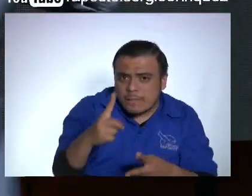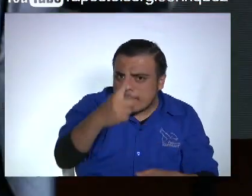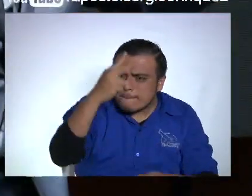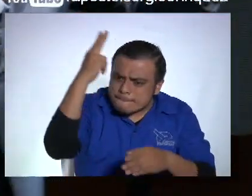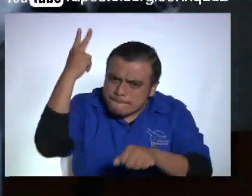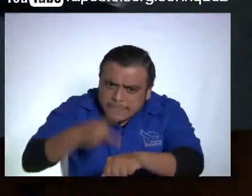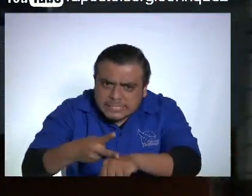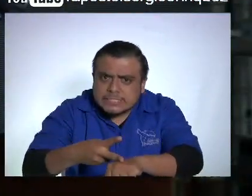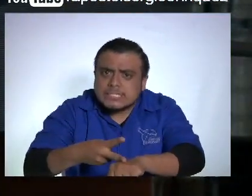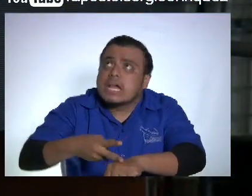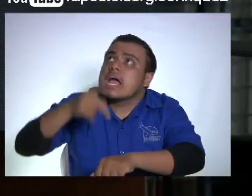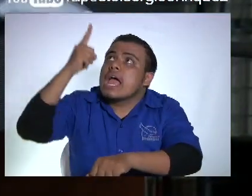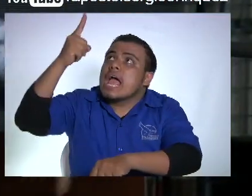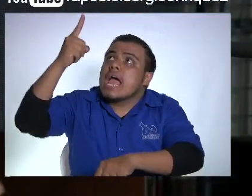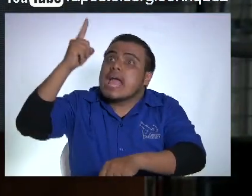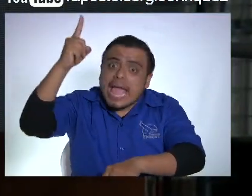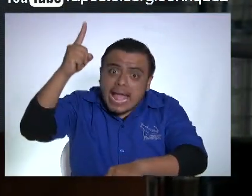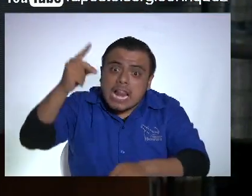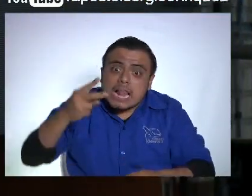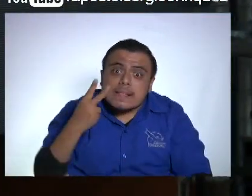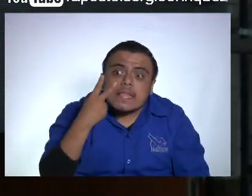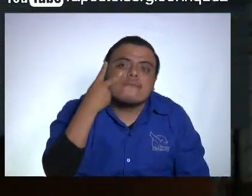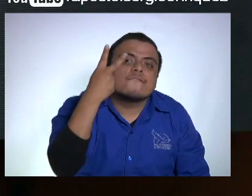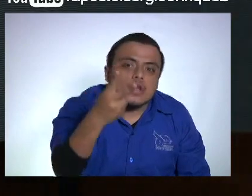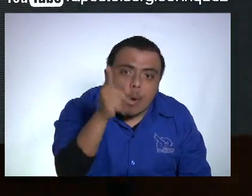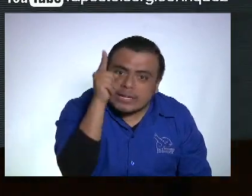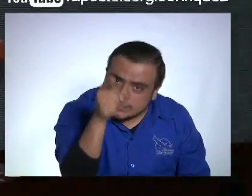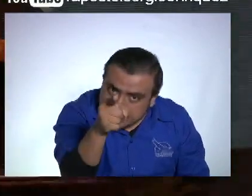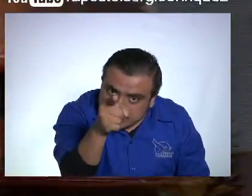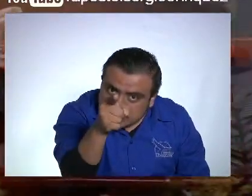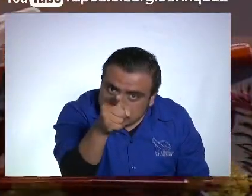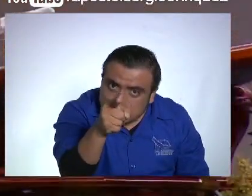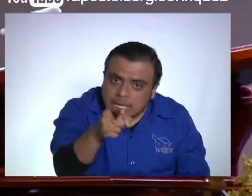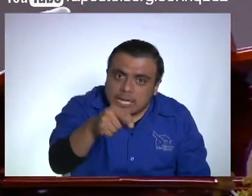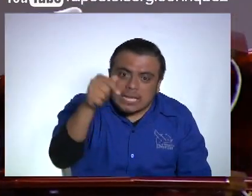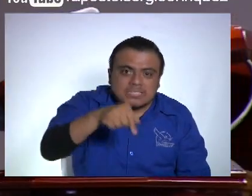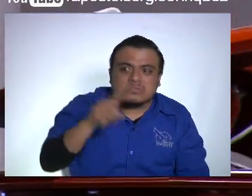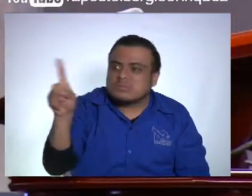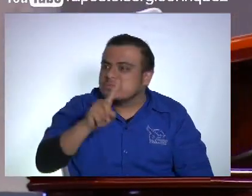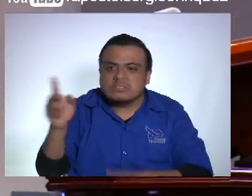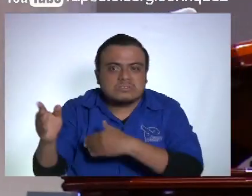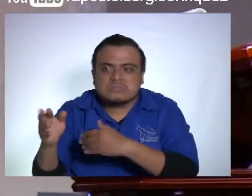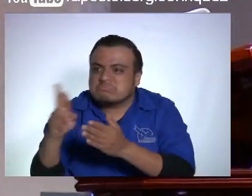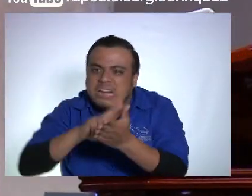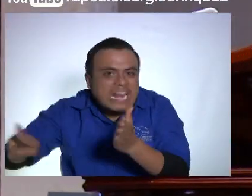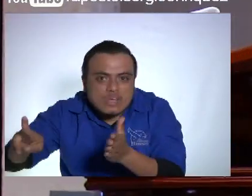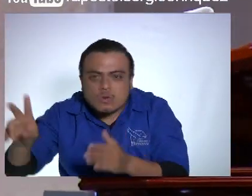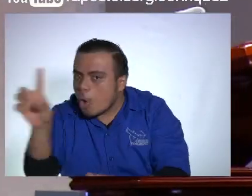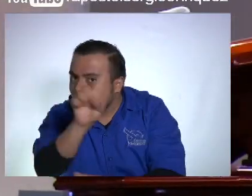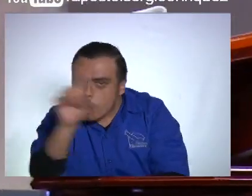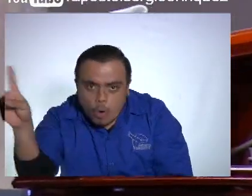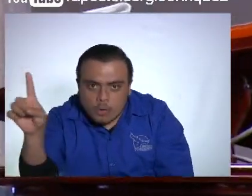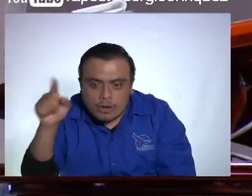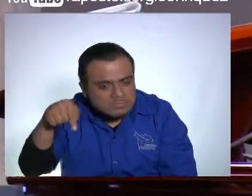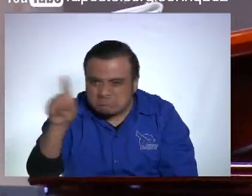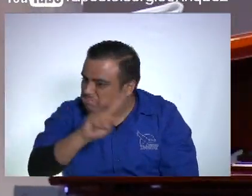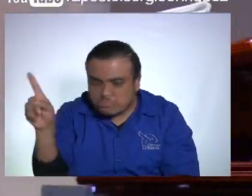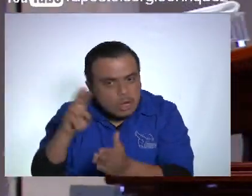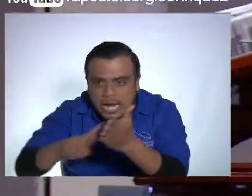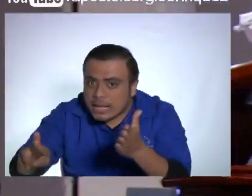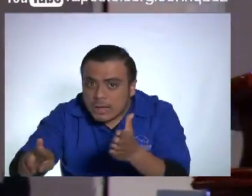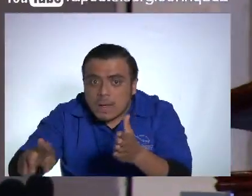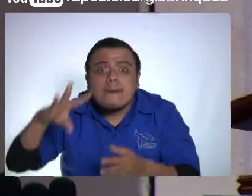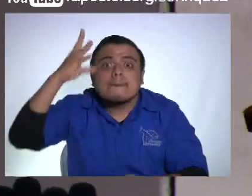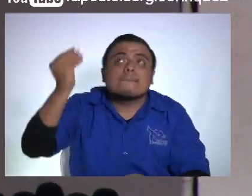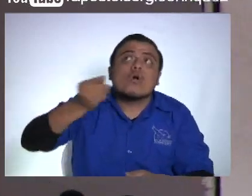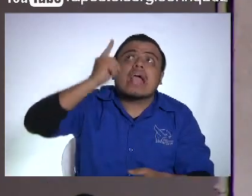Él puso su mirada en ti. Esto no es ninguna religión, Esto no es una religión. Él dijo que